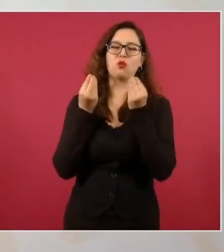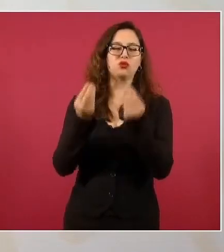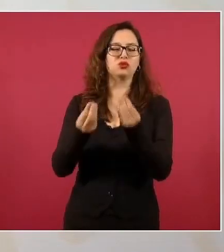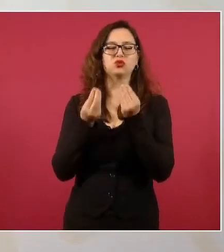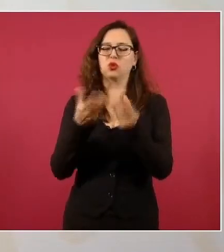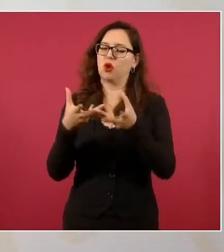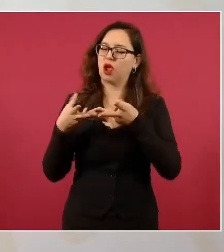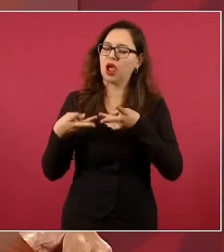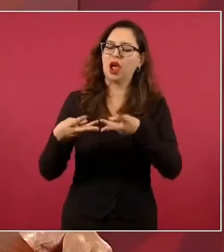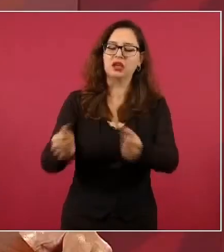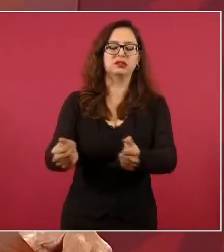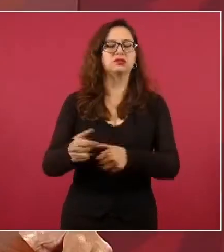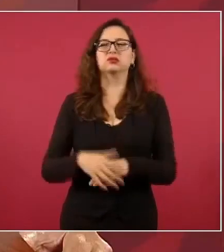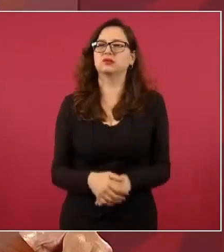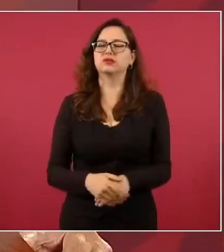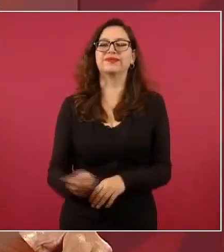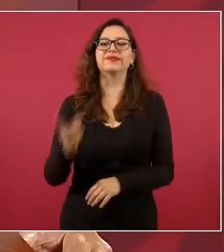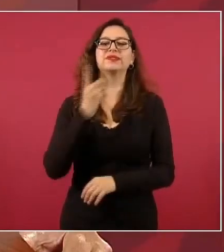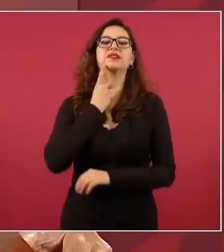diputados